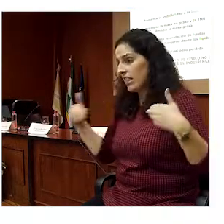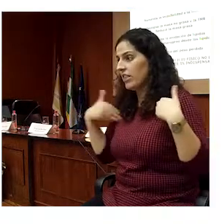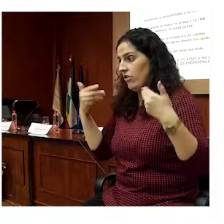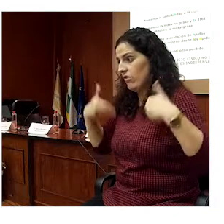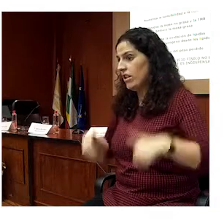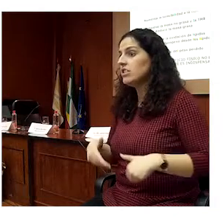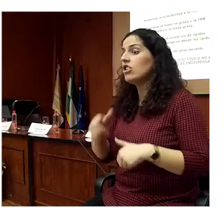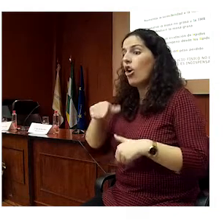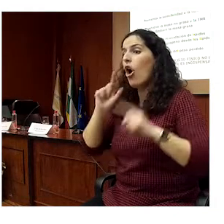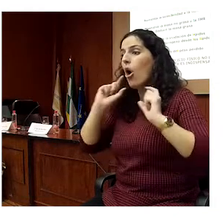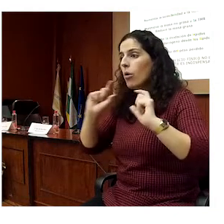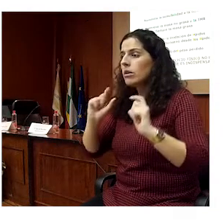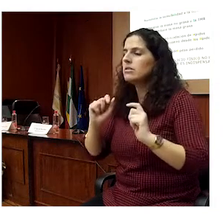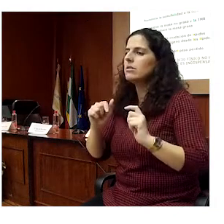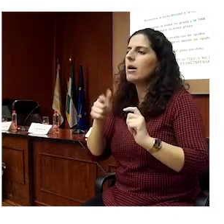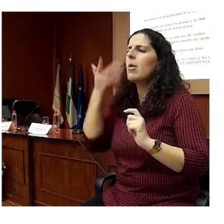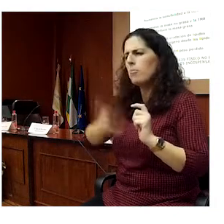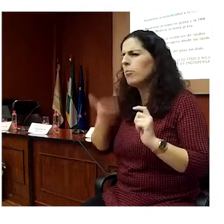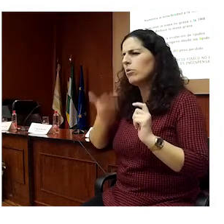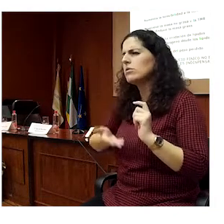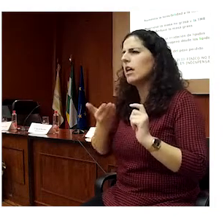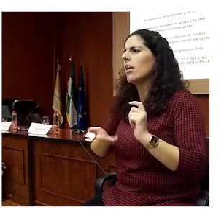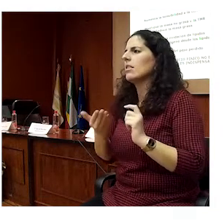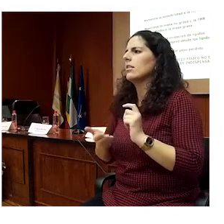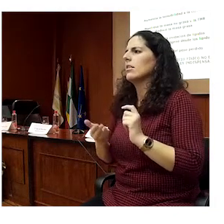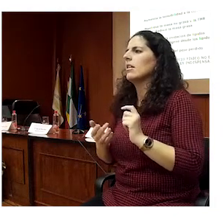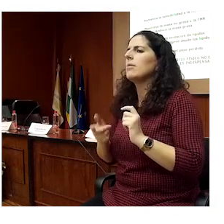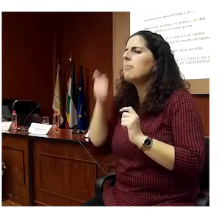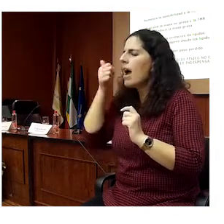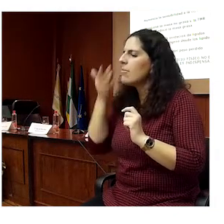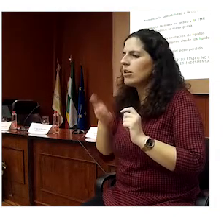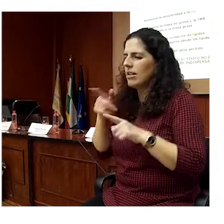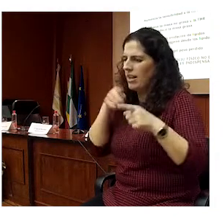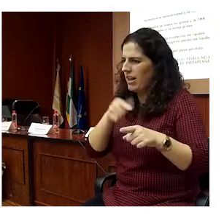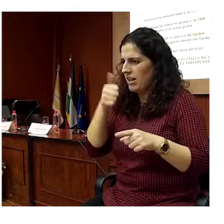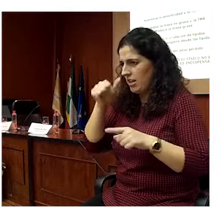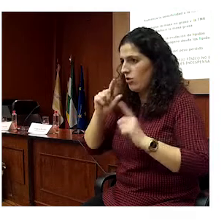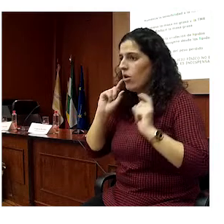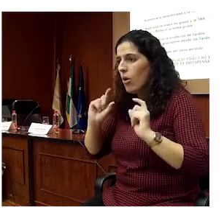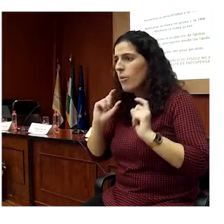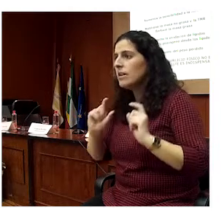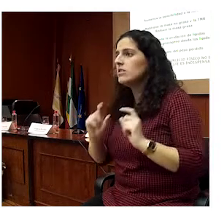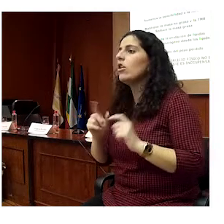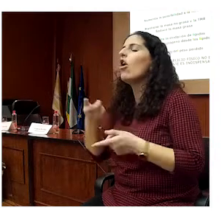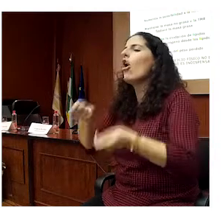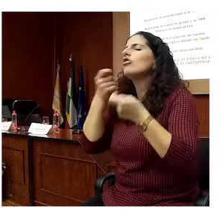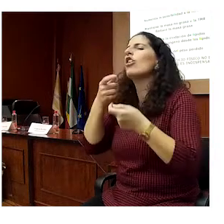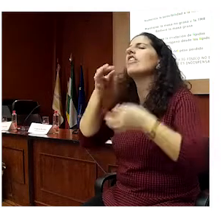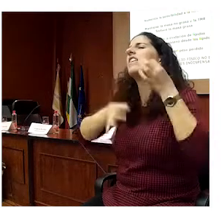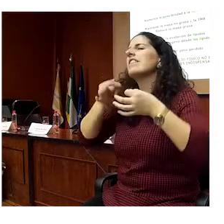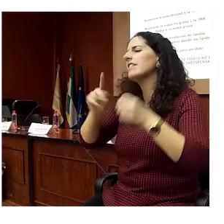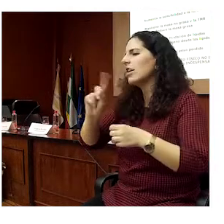en el obeso va a tener una importancia extrema. No solamente se puede controlar la obesidad con